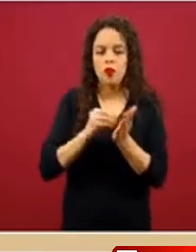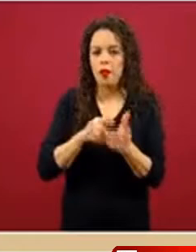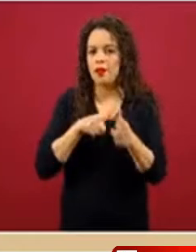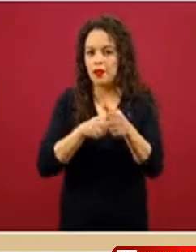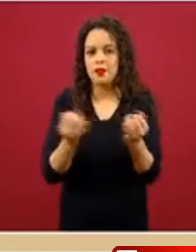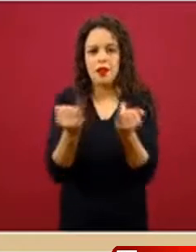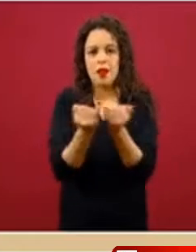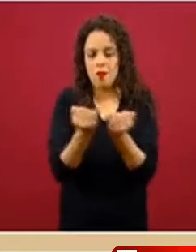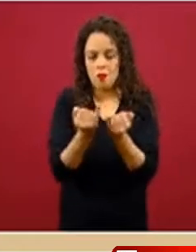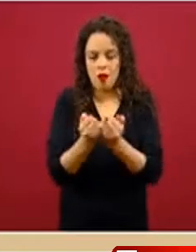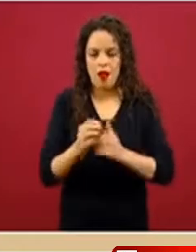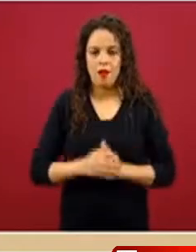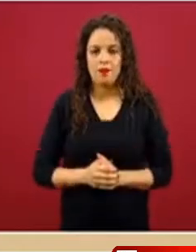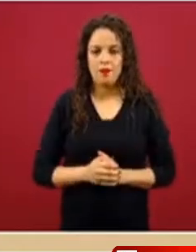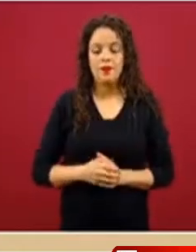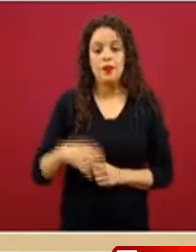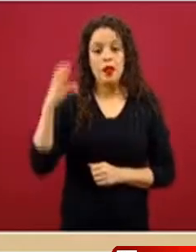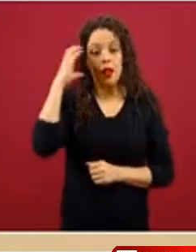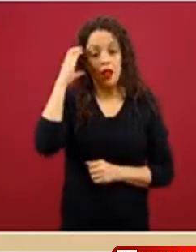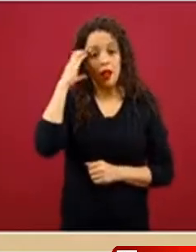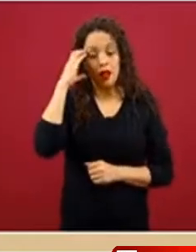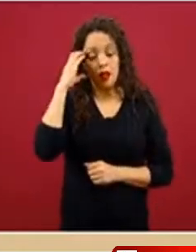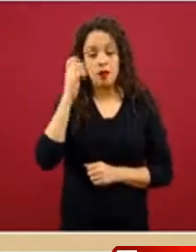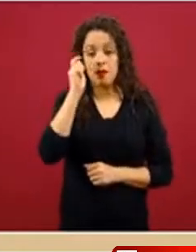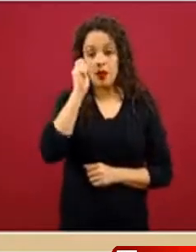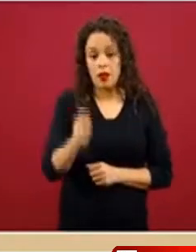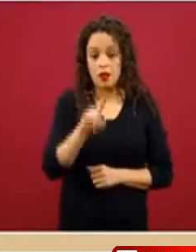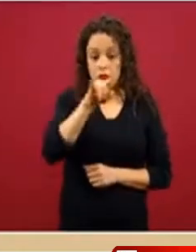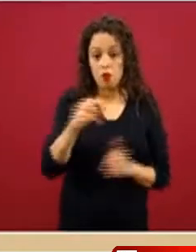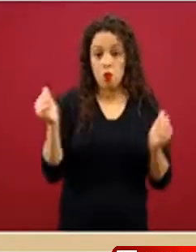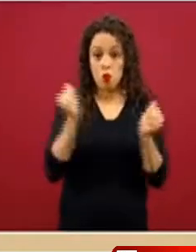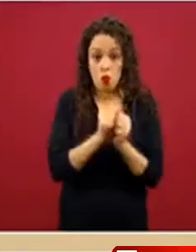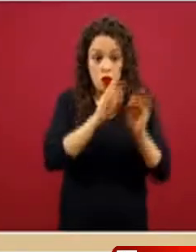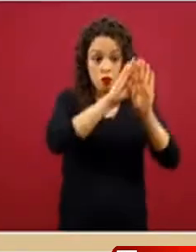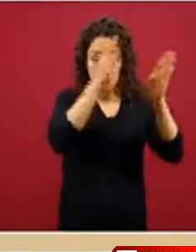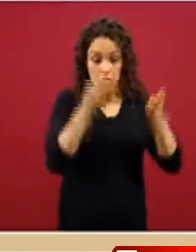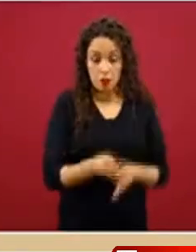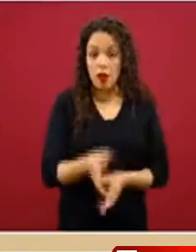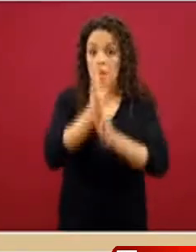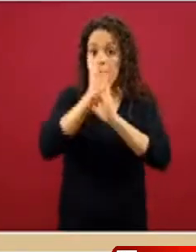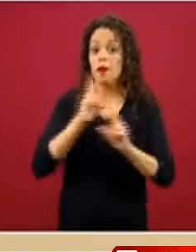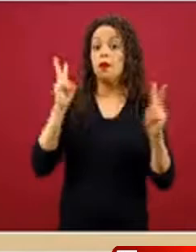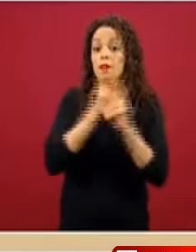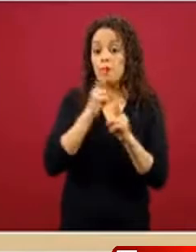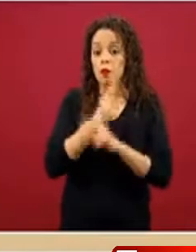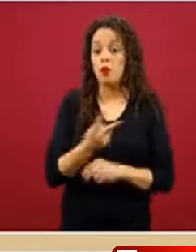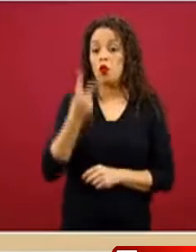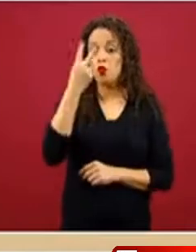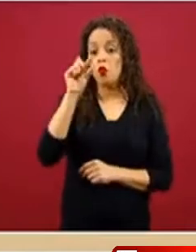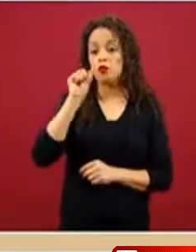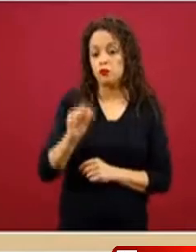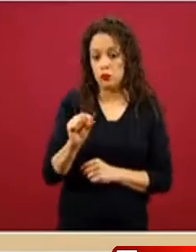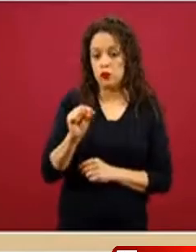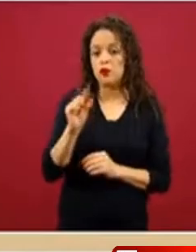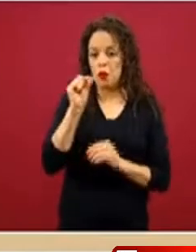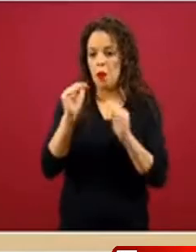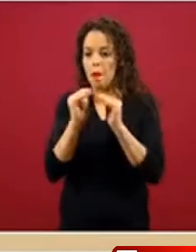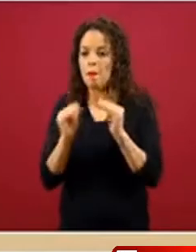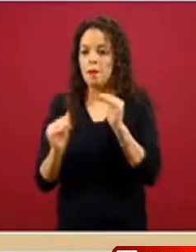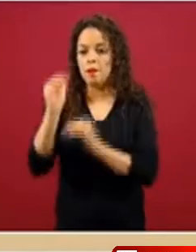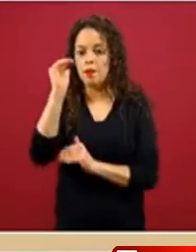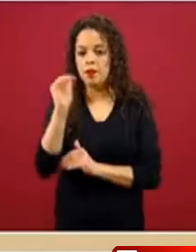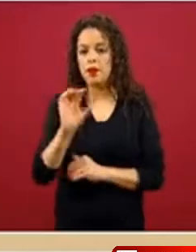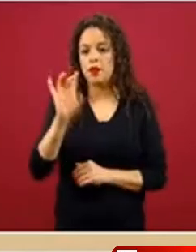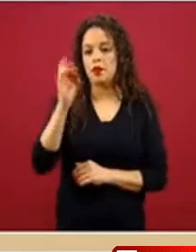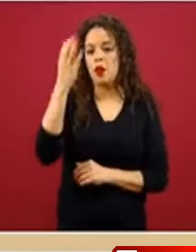de las camas IRA con ventilador sí hay un incremento de 2 puntos porcentuales, sube a un